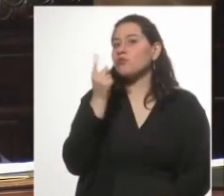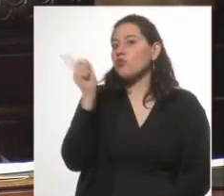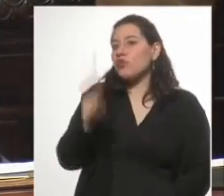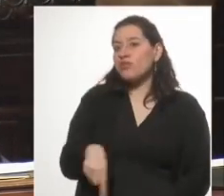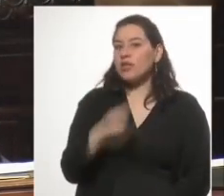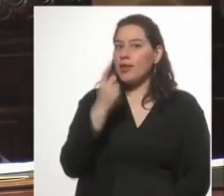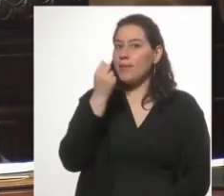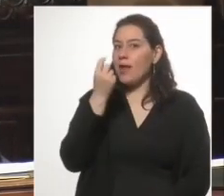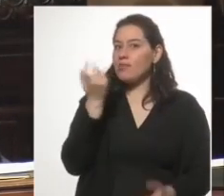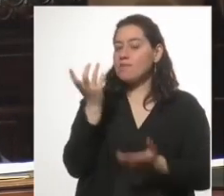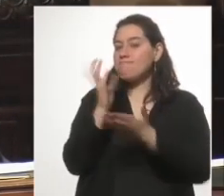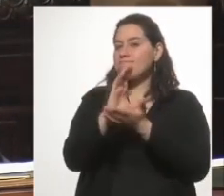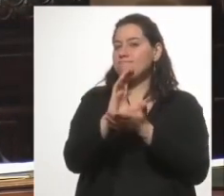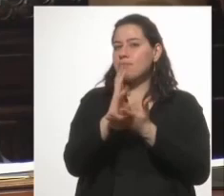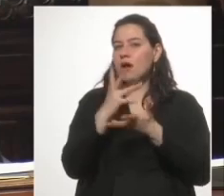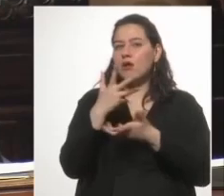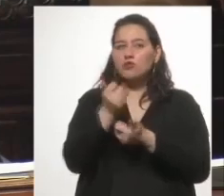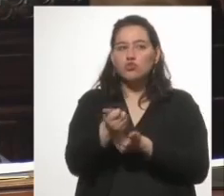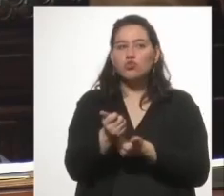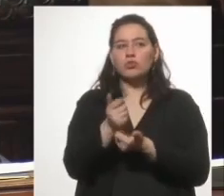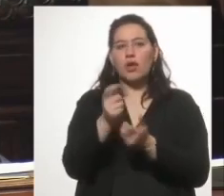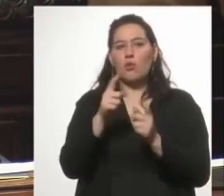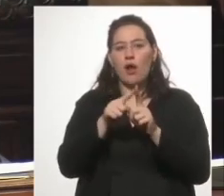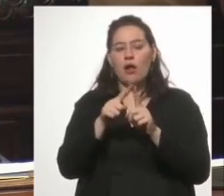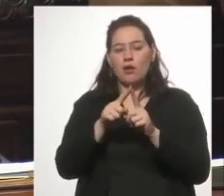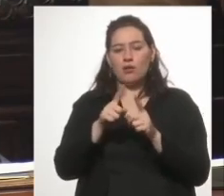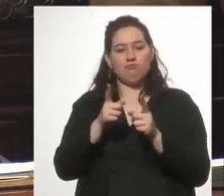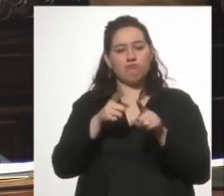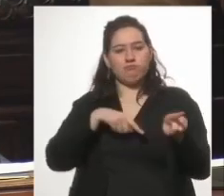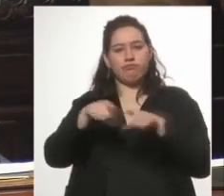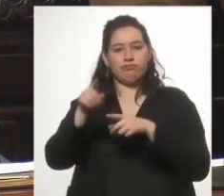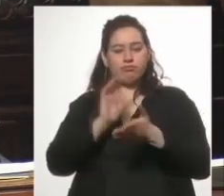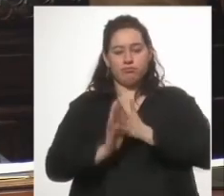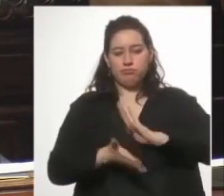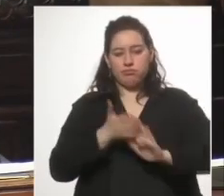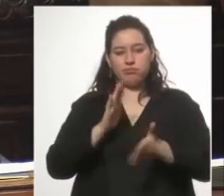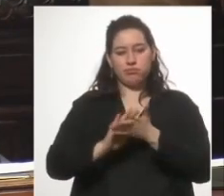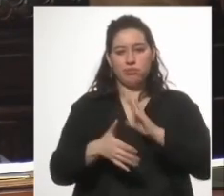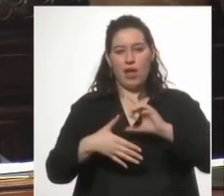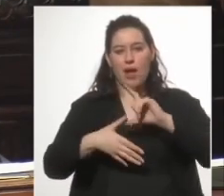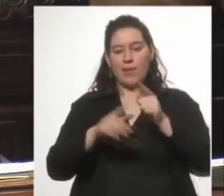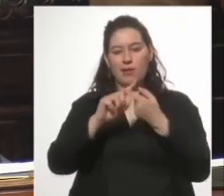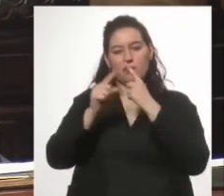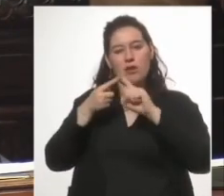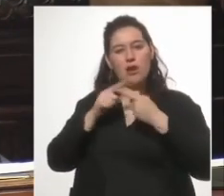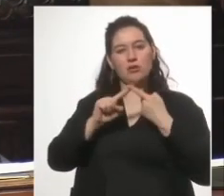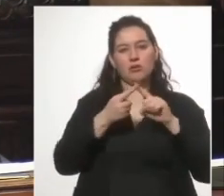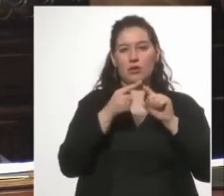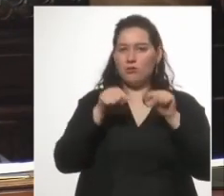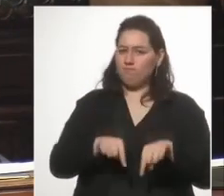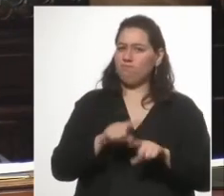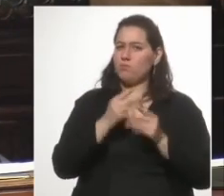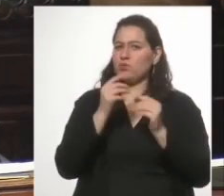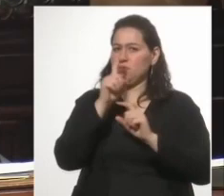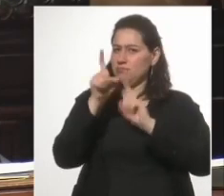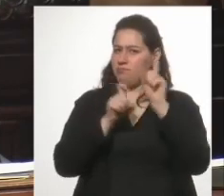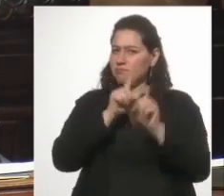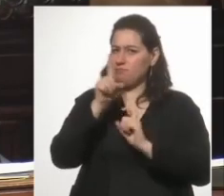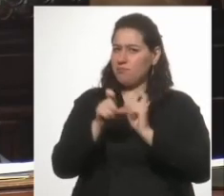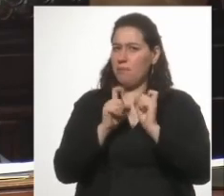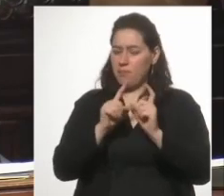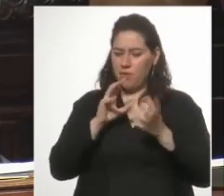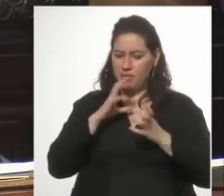que solventan una burocracia interamericana que hoy está siendo severamente cuestionada desde la